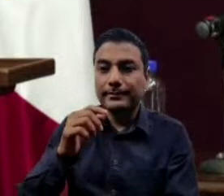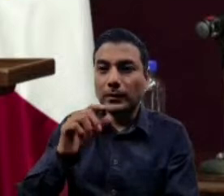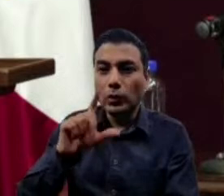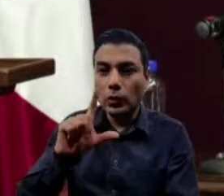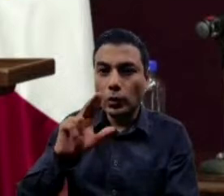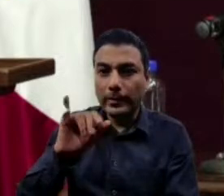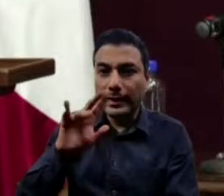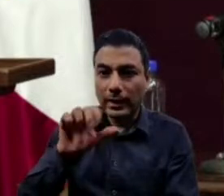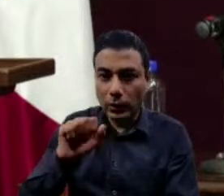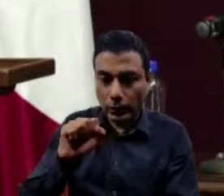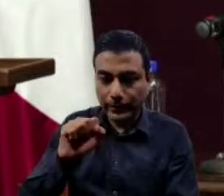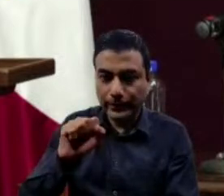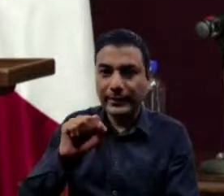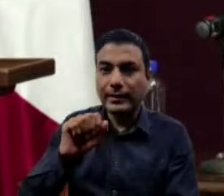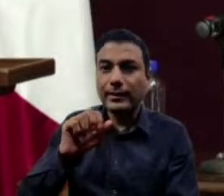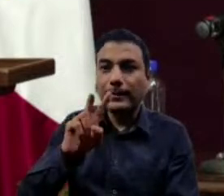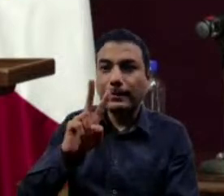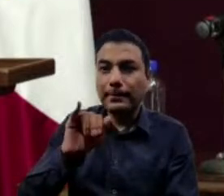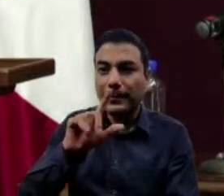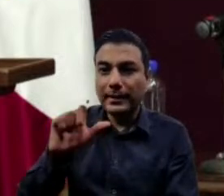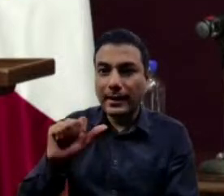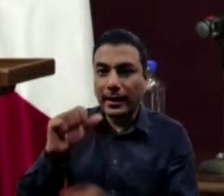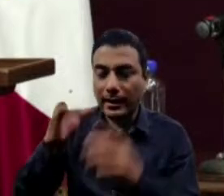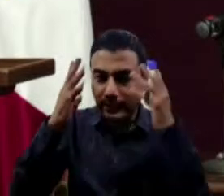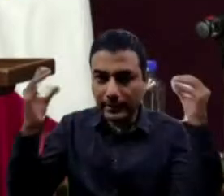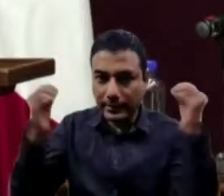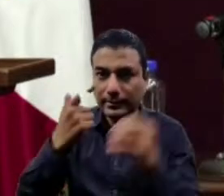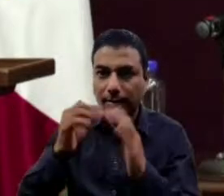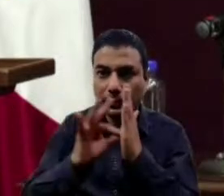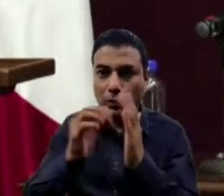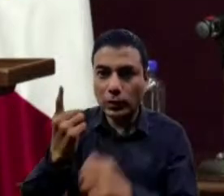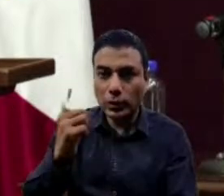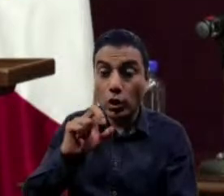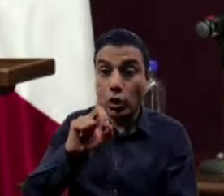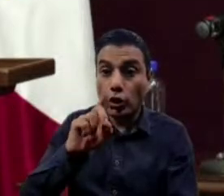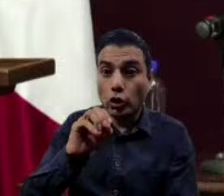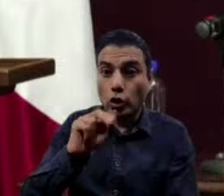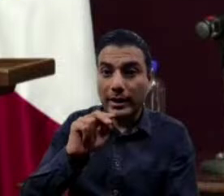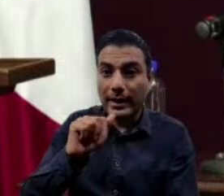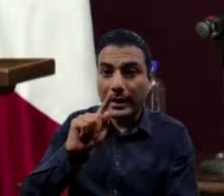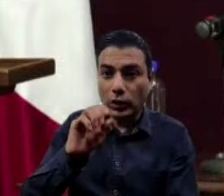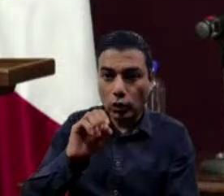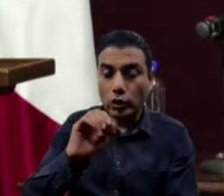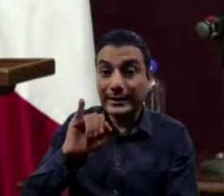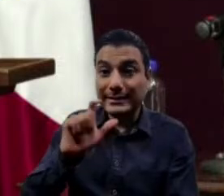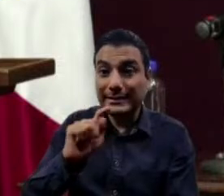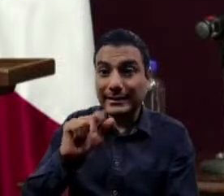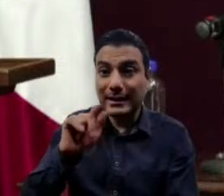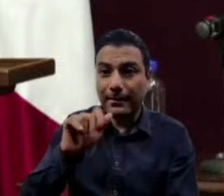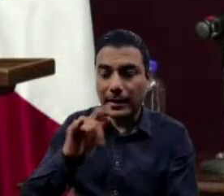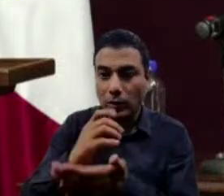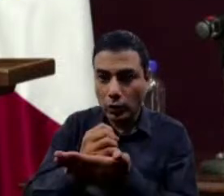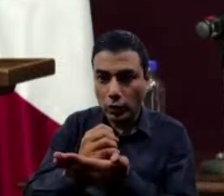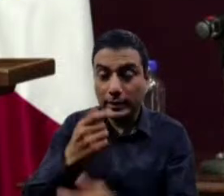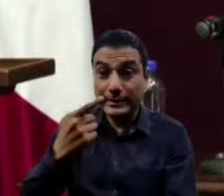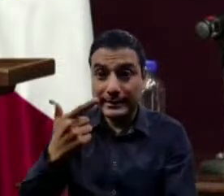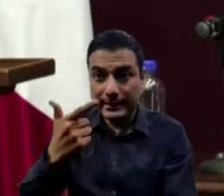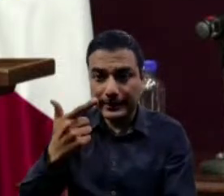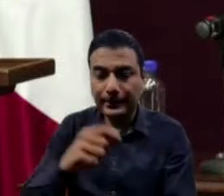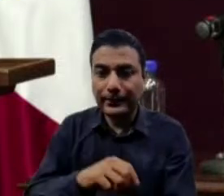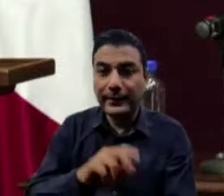Sutepec y Villa de Allende con 7.1, Donato de Guerra e Iztapan del Oro con 7, Villa Victoria